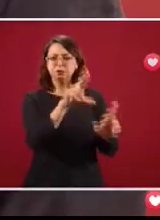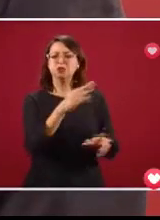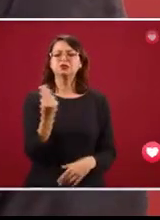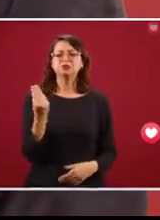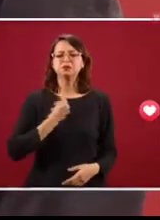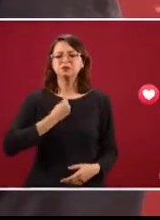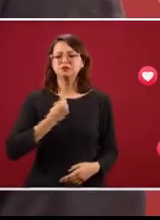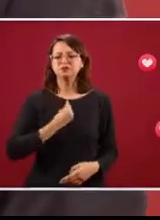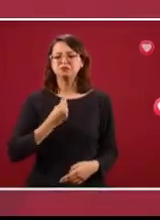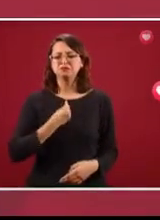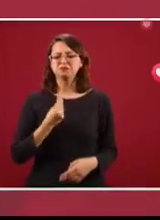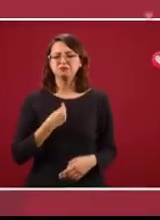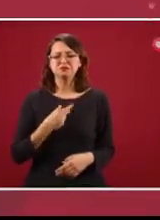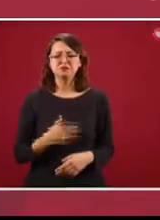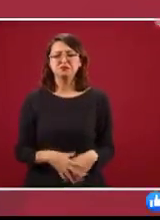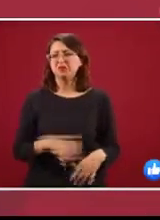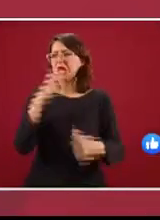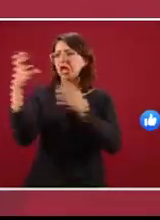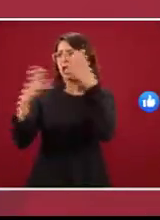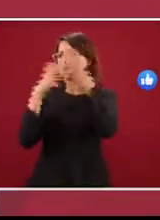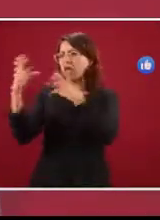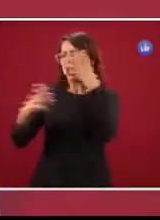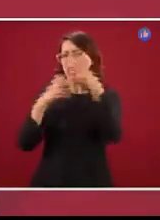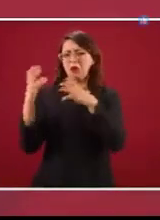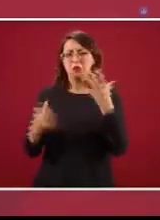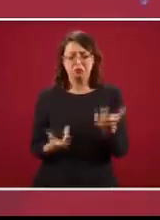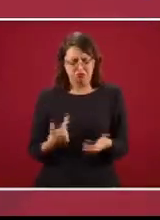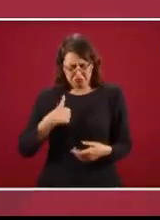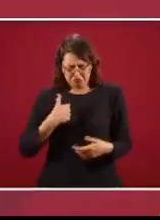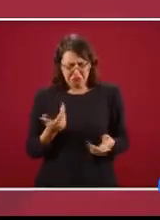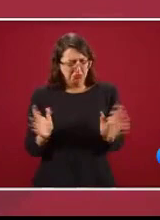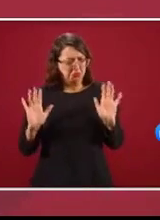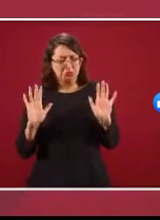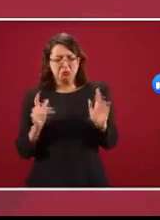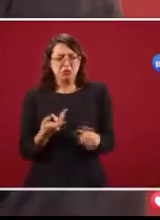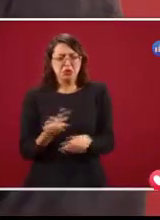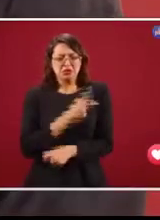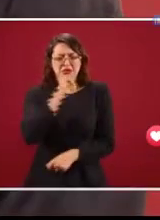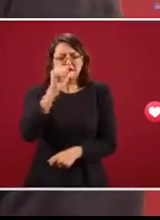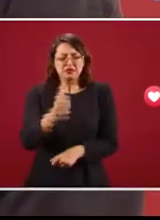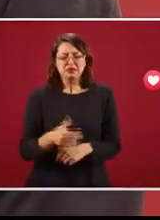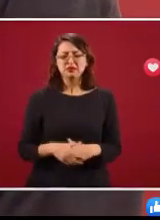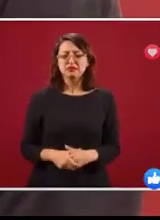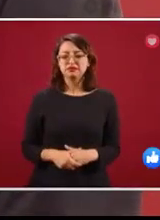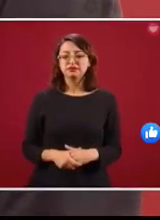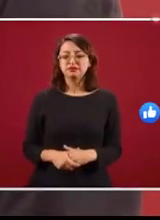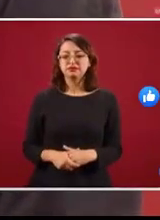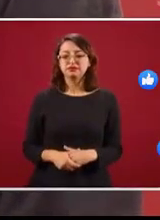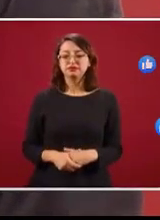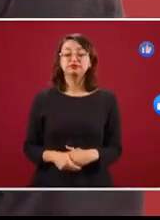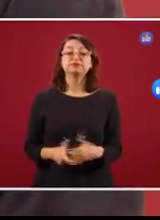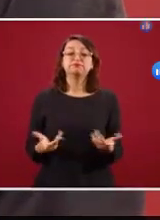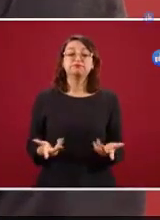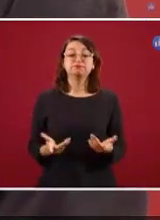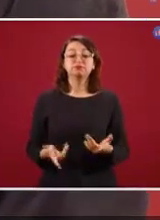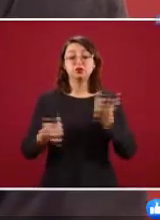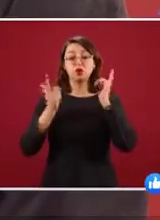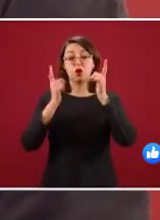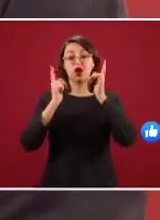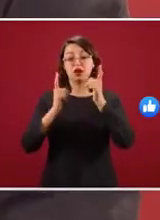pasar un grito los gritos de bensusán nada que esté halal y haya respeto